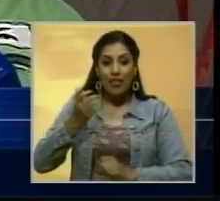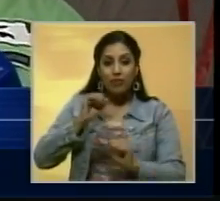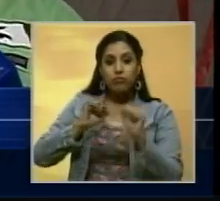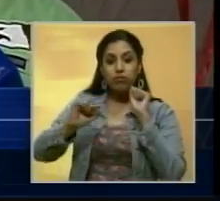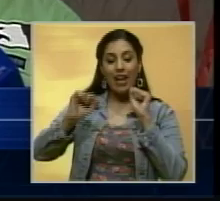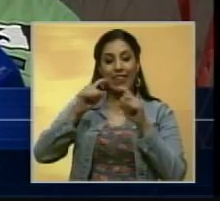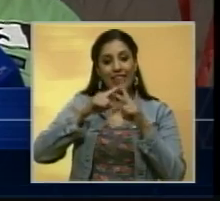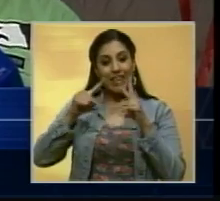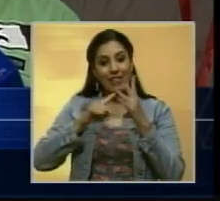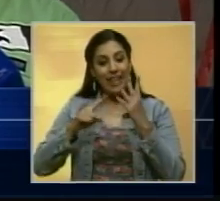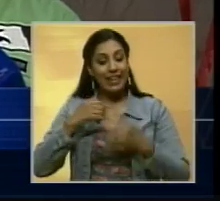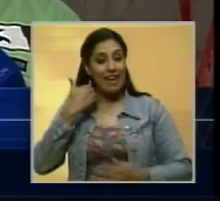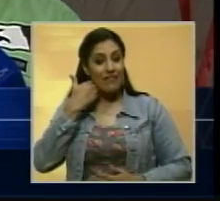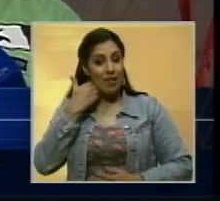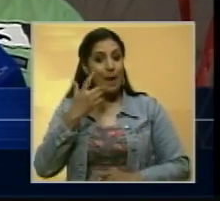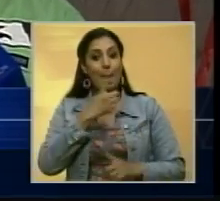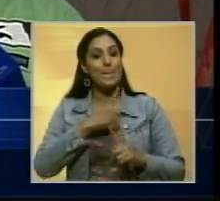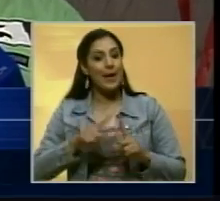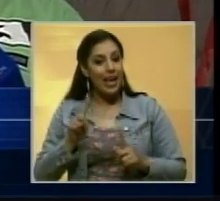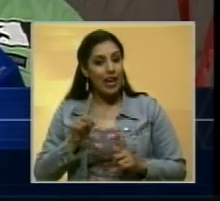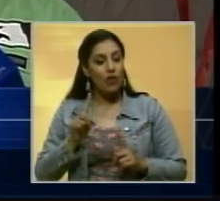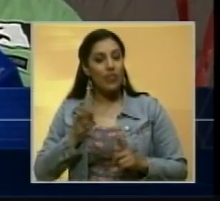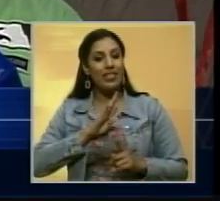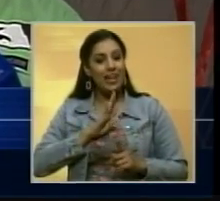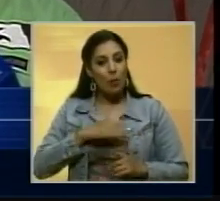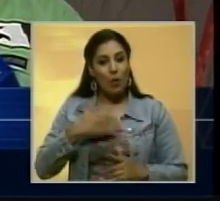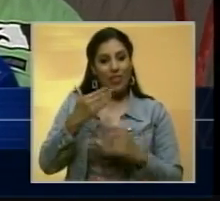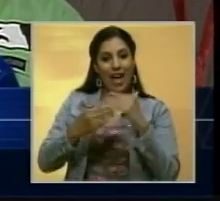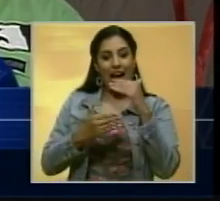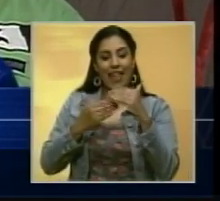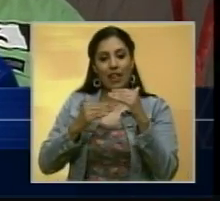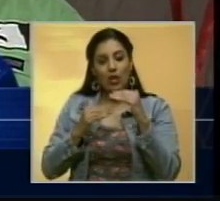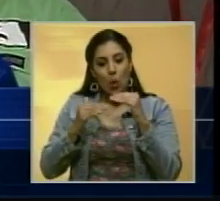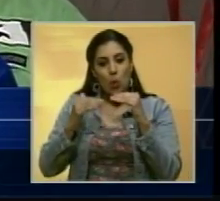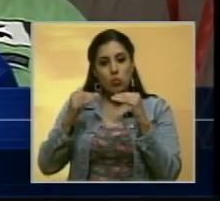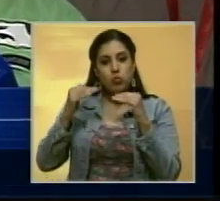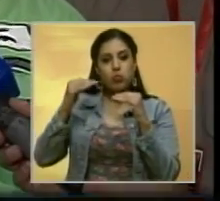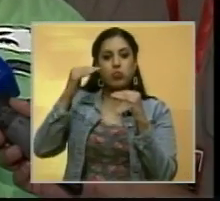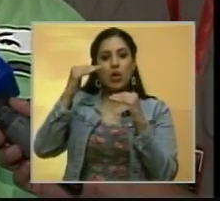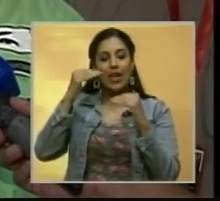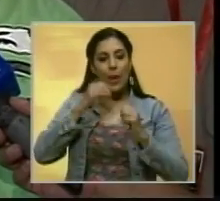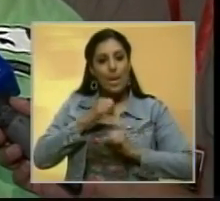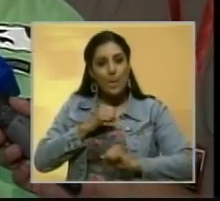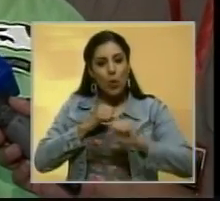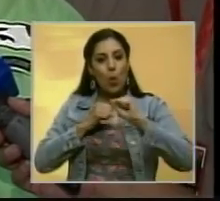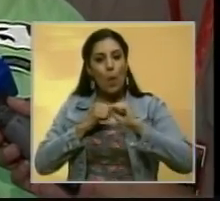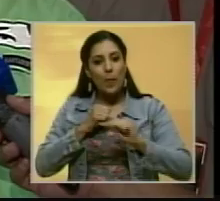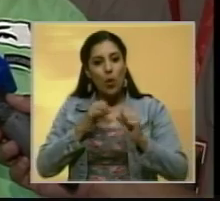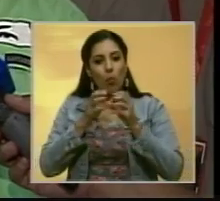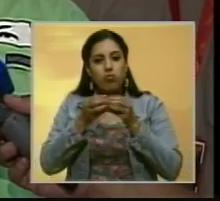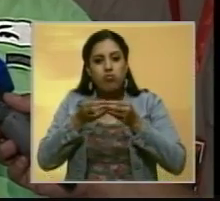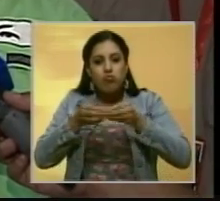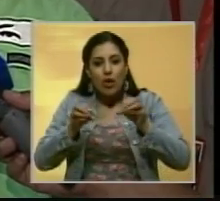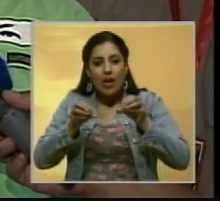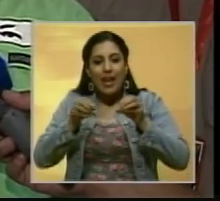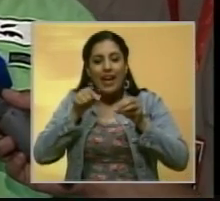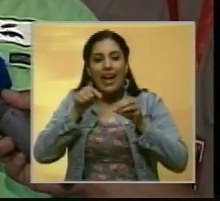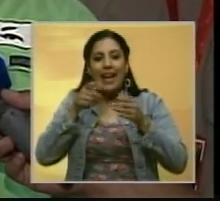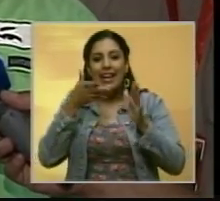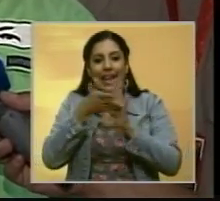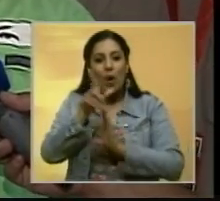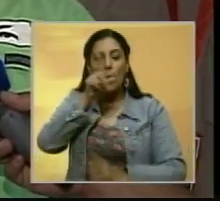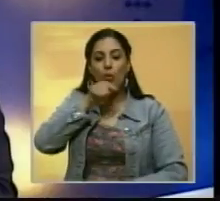combatir diferentes enfermedades, pero sobre todo que puede adelantar el crecimiento y el nacimiento en el